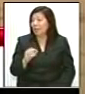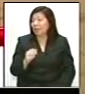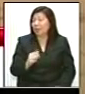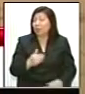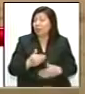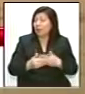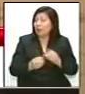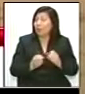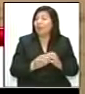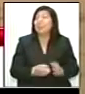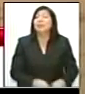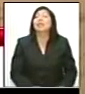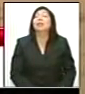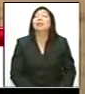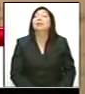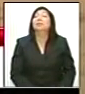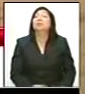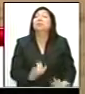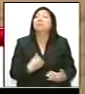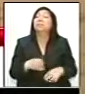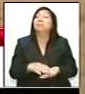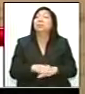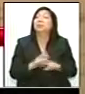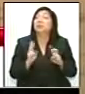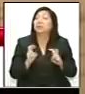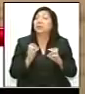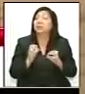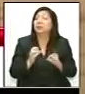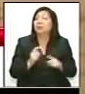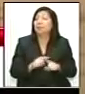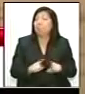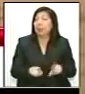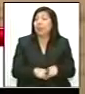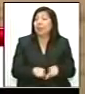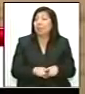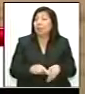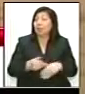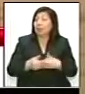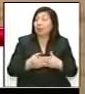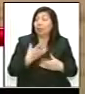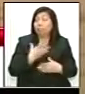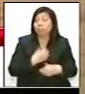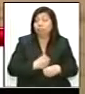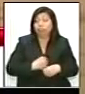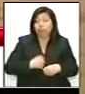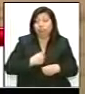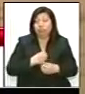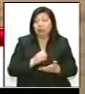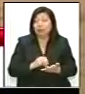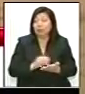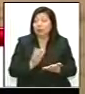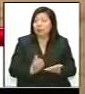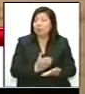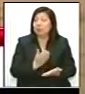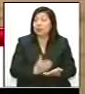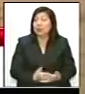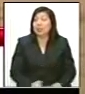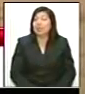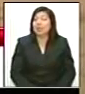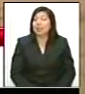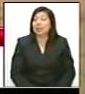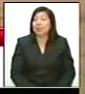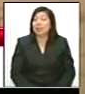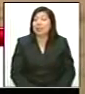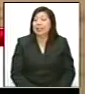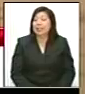día. Entonces, nosotros estamos tratando un tema de fondo, es verdad, pero también hay un día a día que agobia todos los días y que crea los problemas. Por ejemplo,